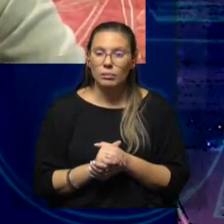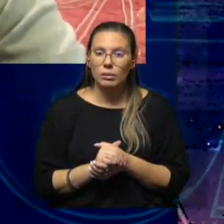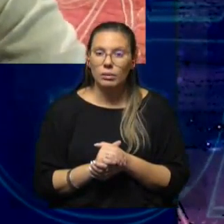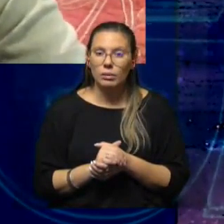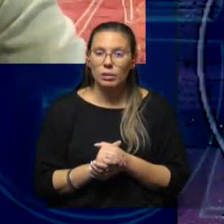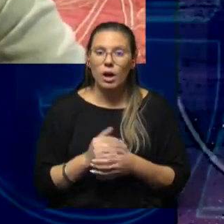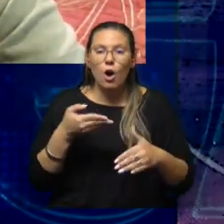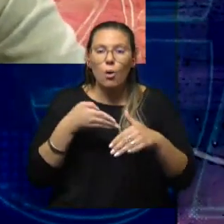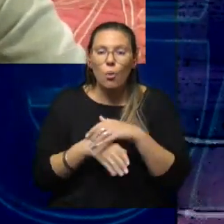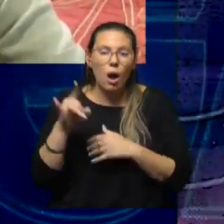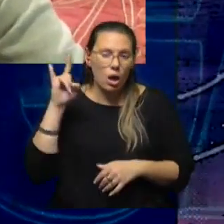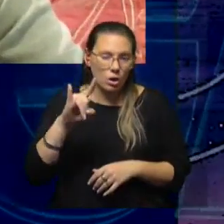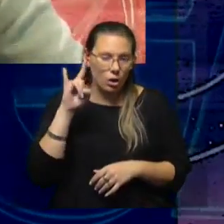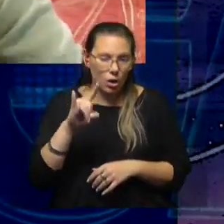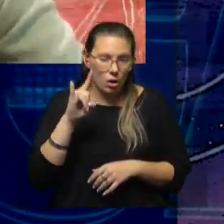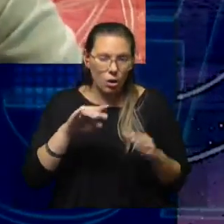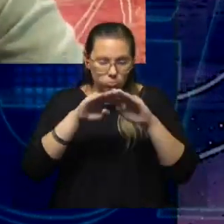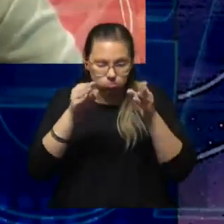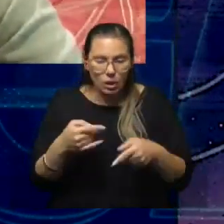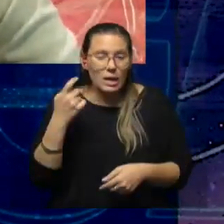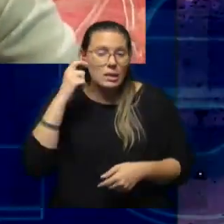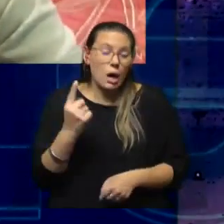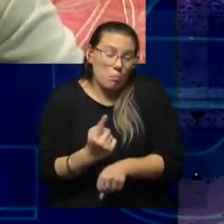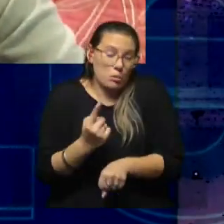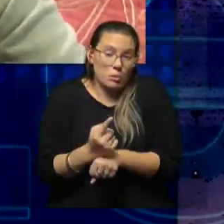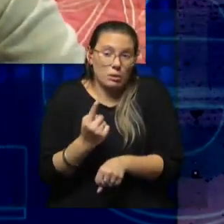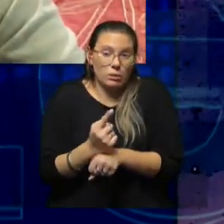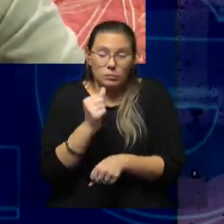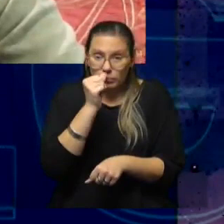la Cueva del Rock, nuestra idea original era